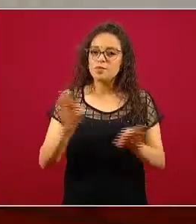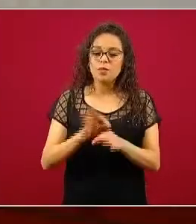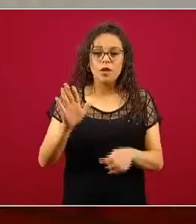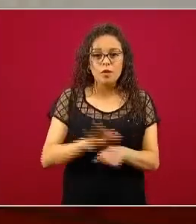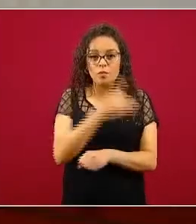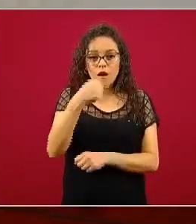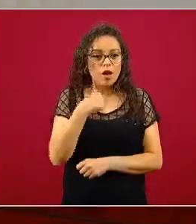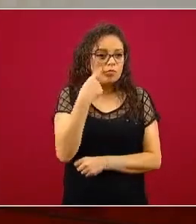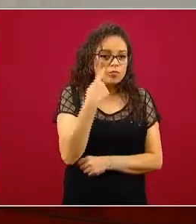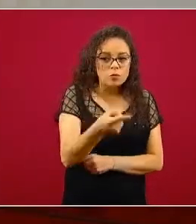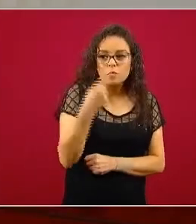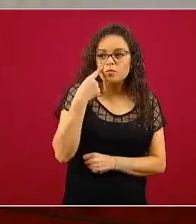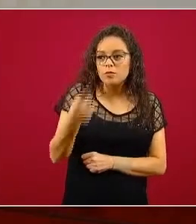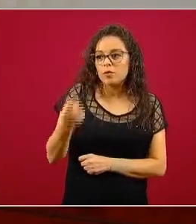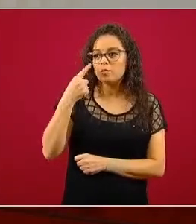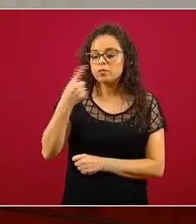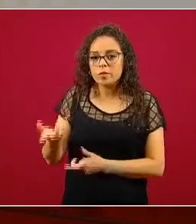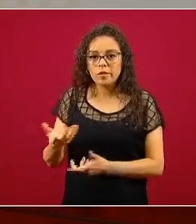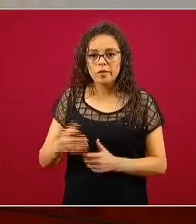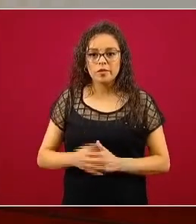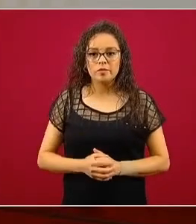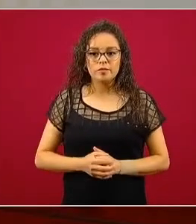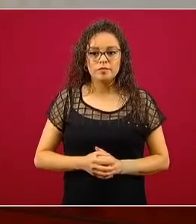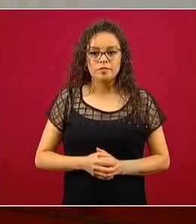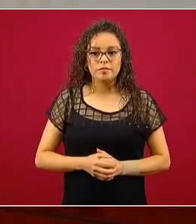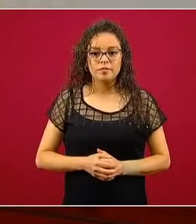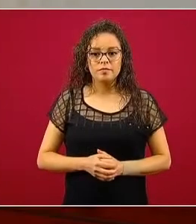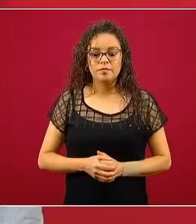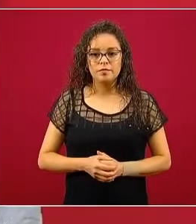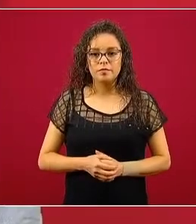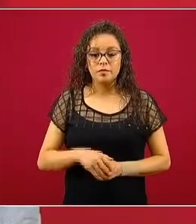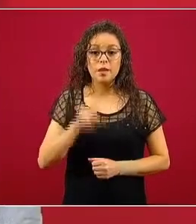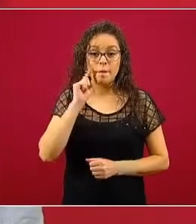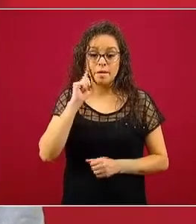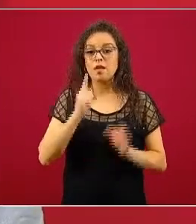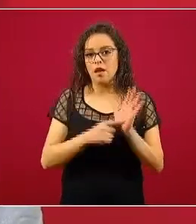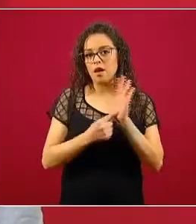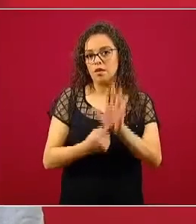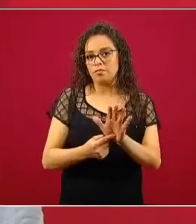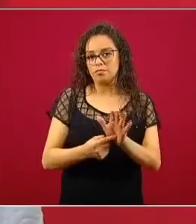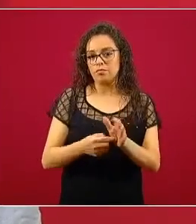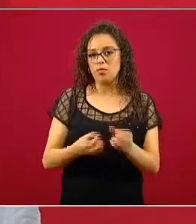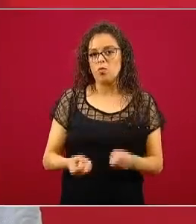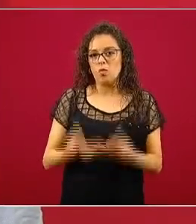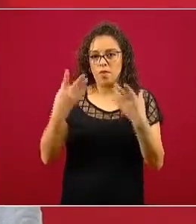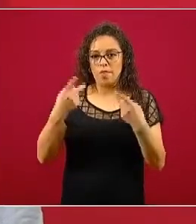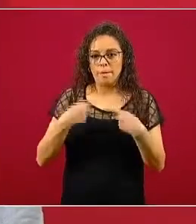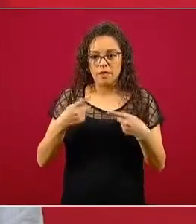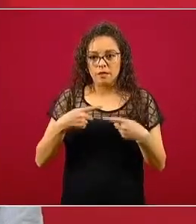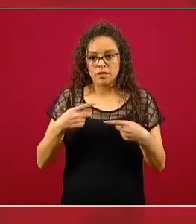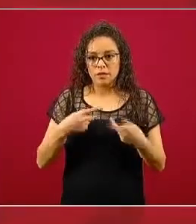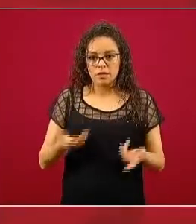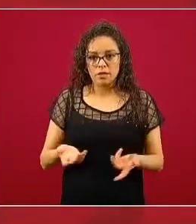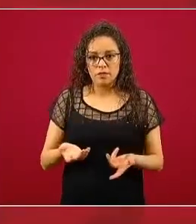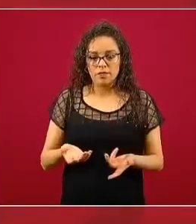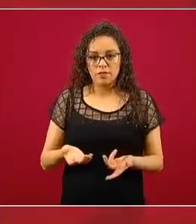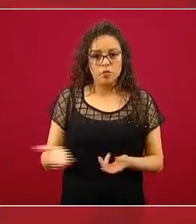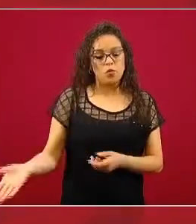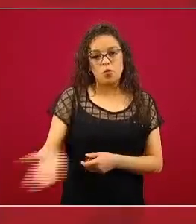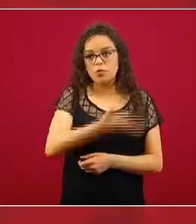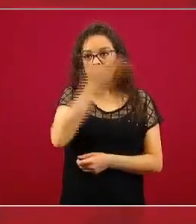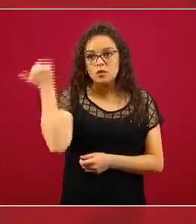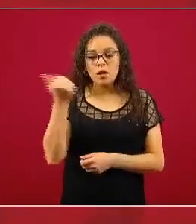desafortunadamente en varios, una proporción que mañana presentaremos, de personas que no conocían que tenían la